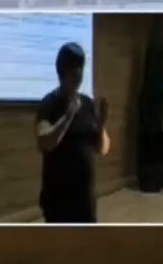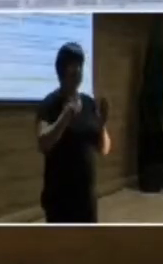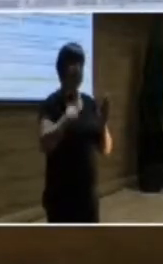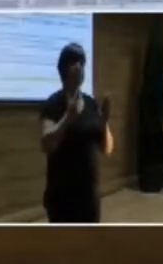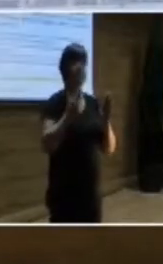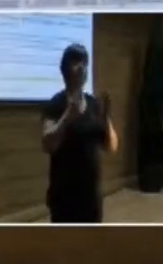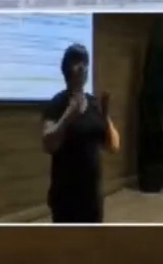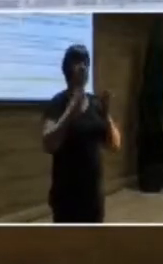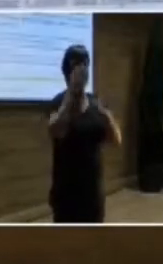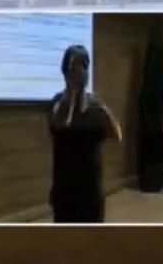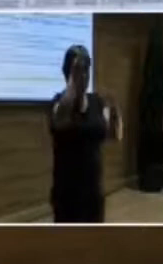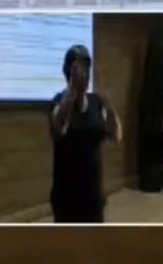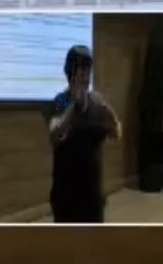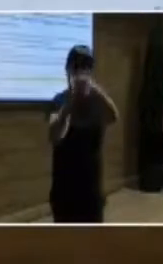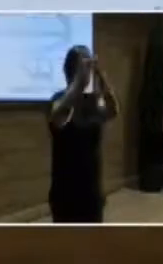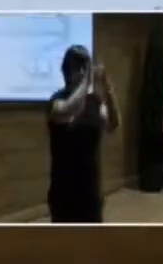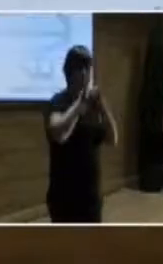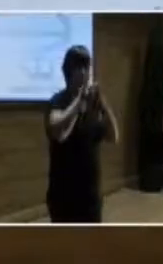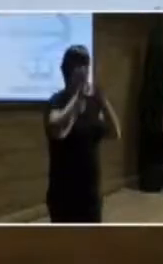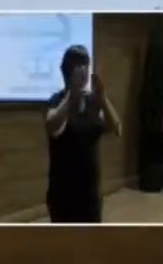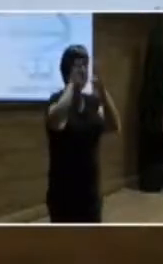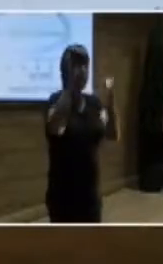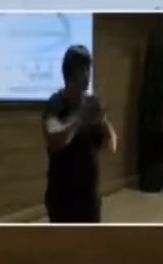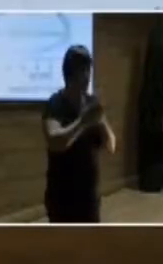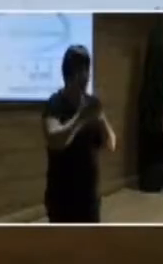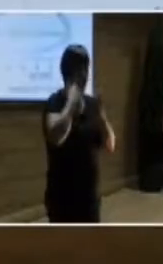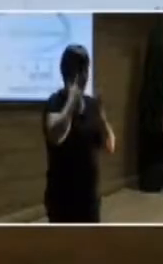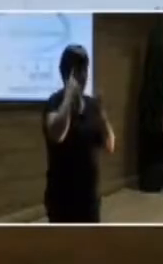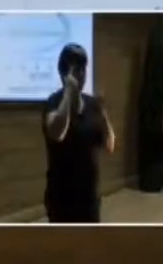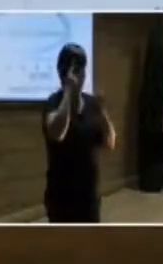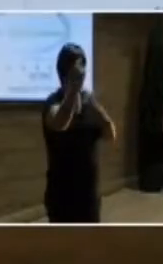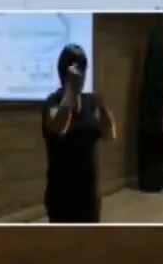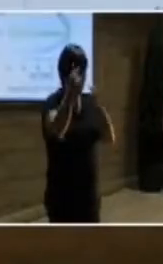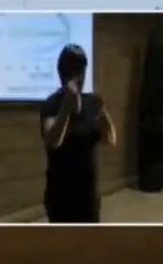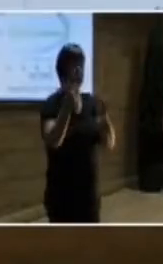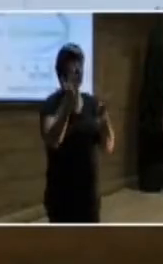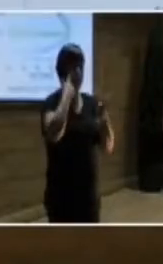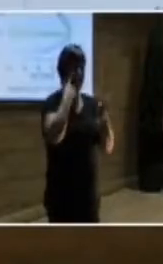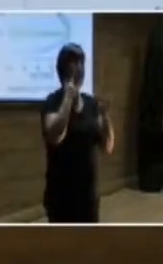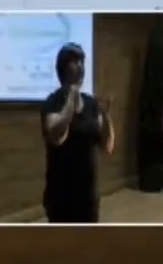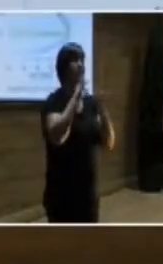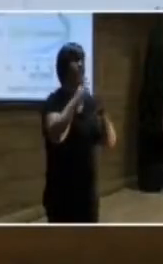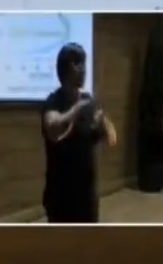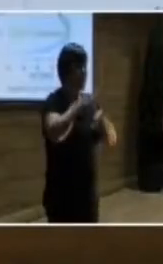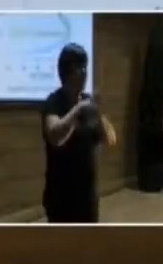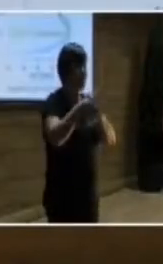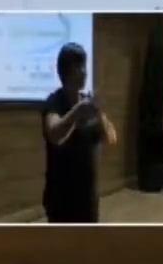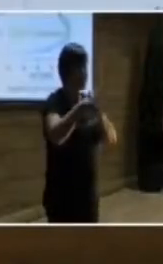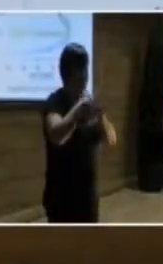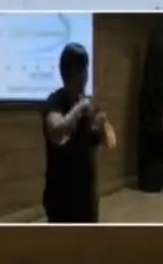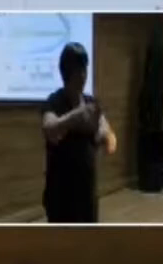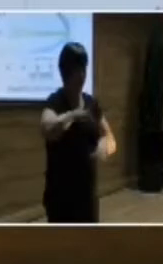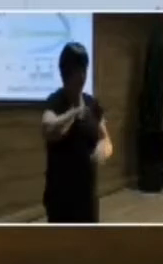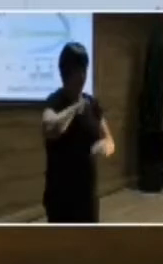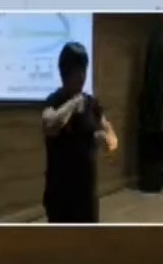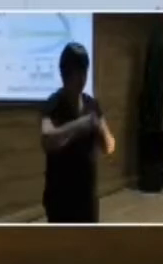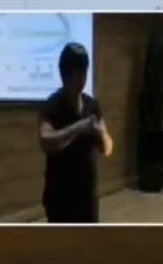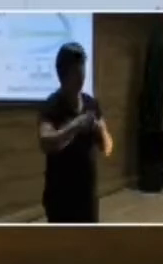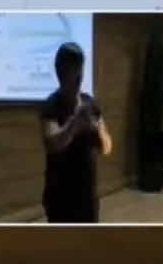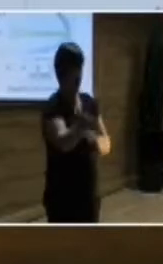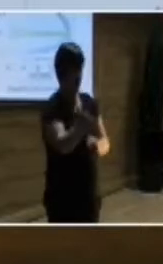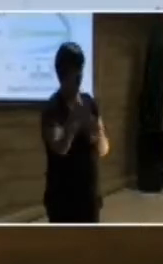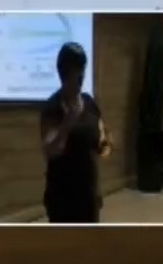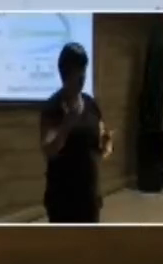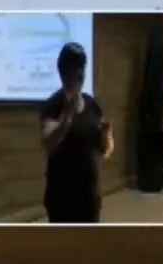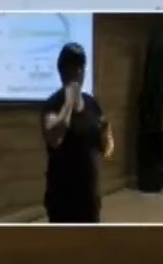nivel mundial, publicamos este artículo donde efectivamente se enseña que la enfermedad preclínica existe, que conforme avanza la edad es